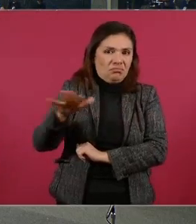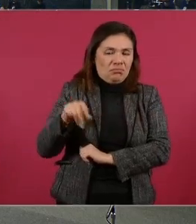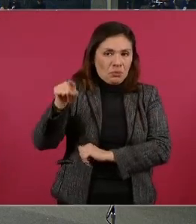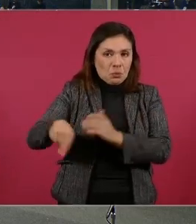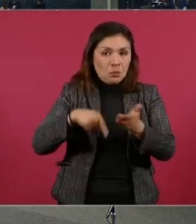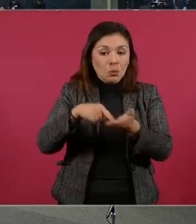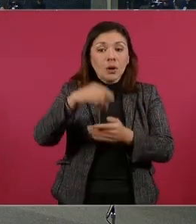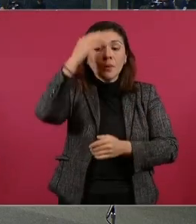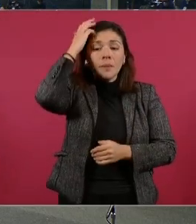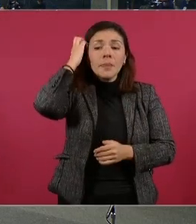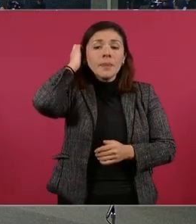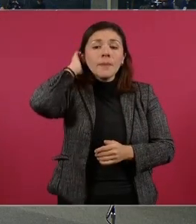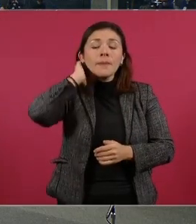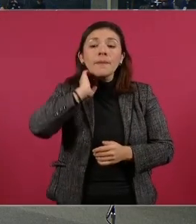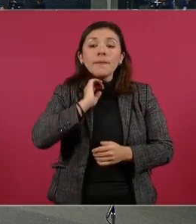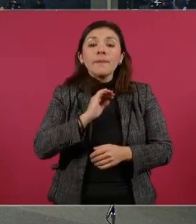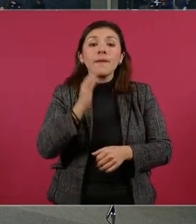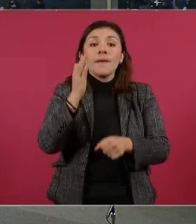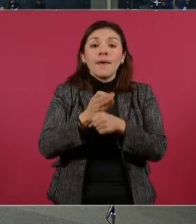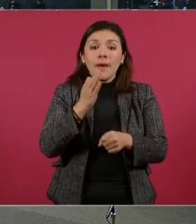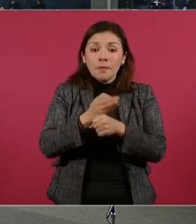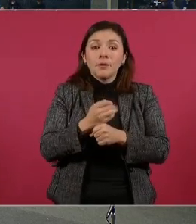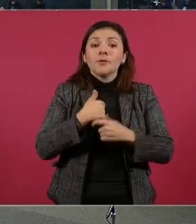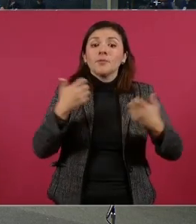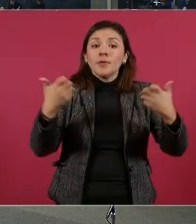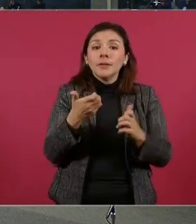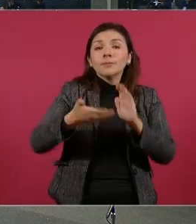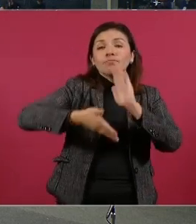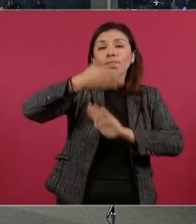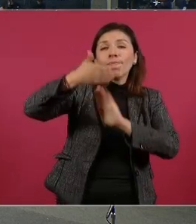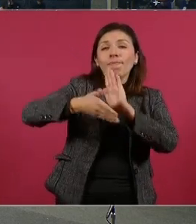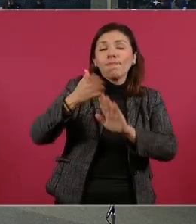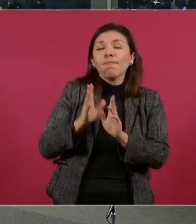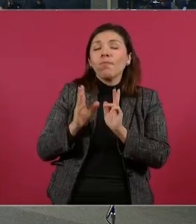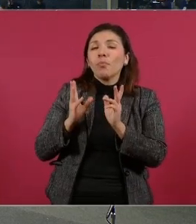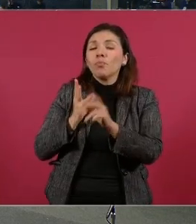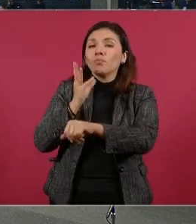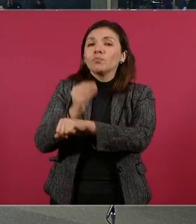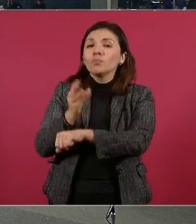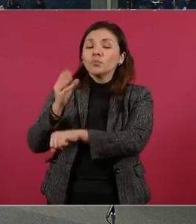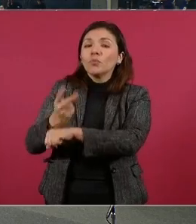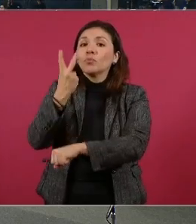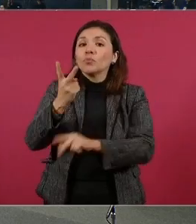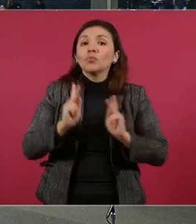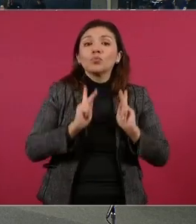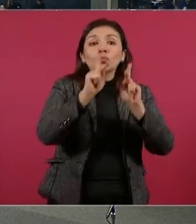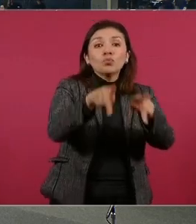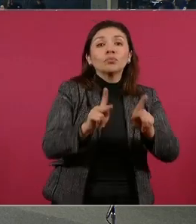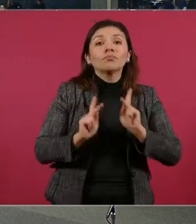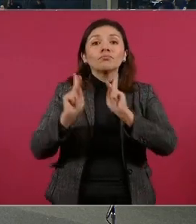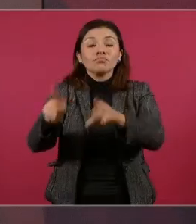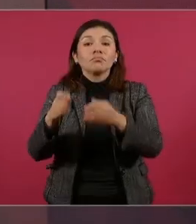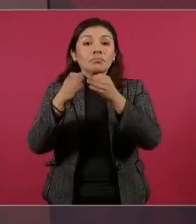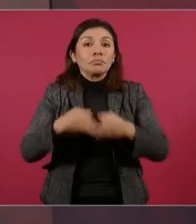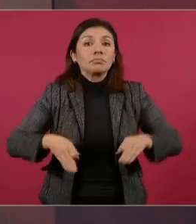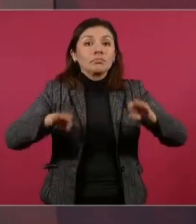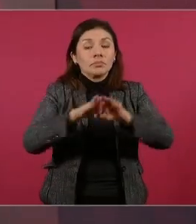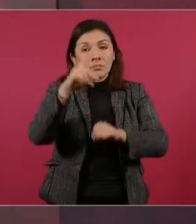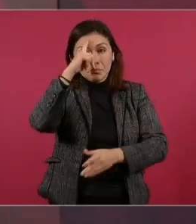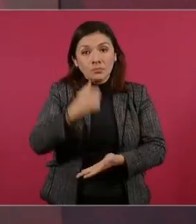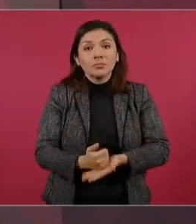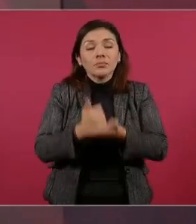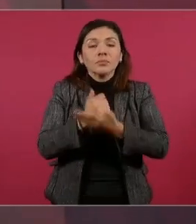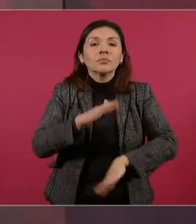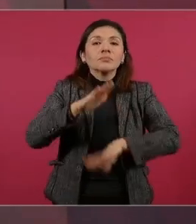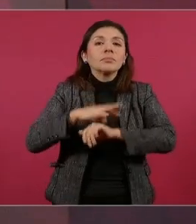ahora estamos allá construyendo dos puentes muy importantes que van a ayudar mucho en